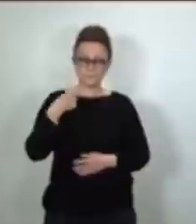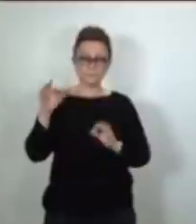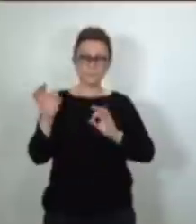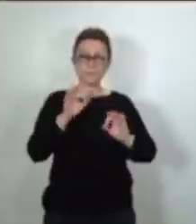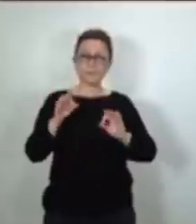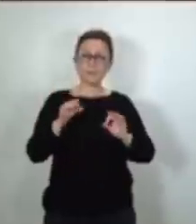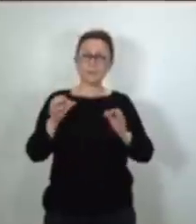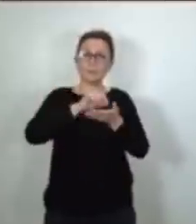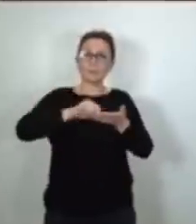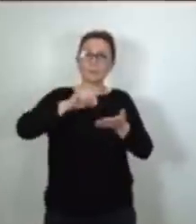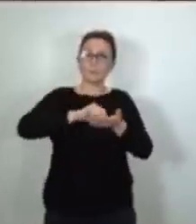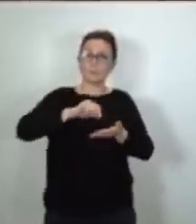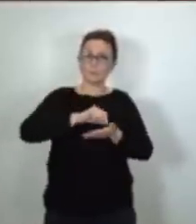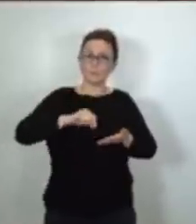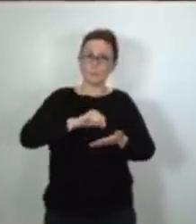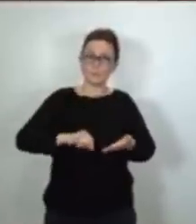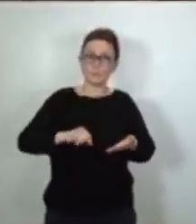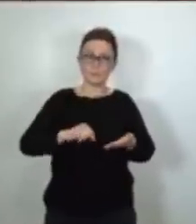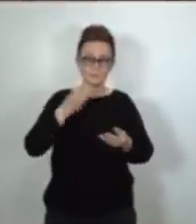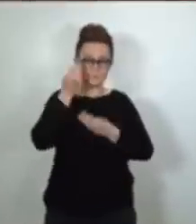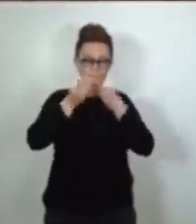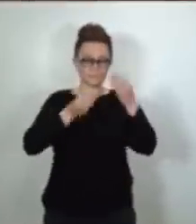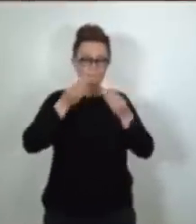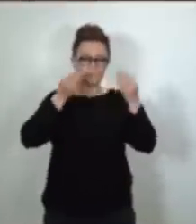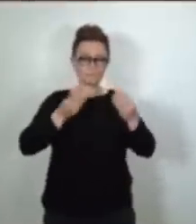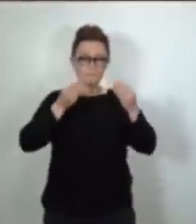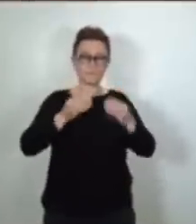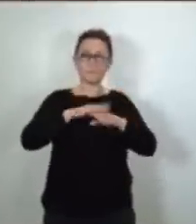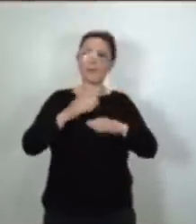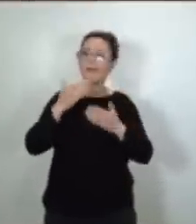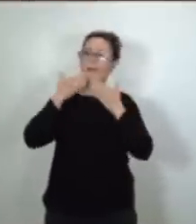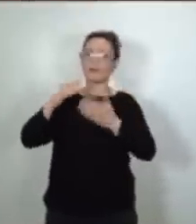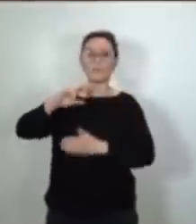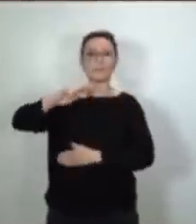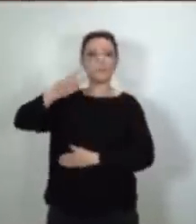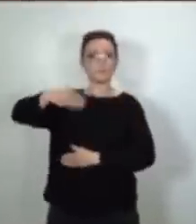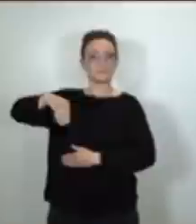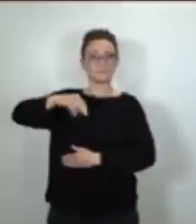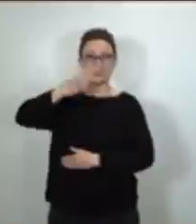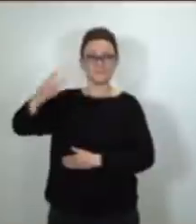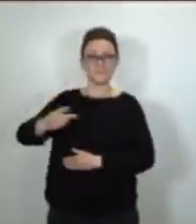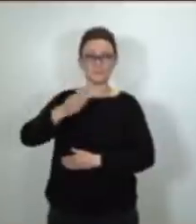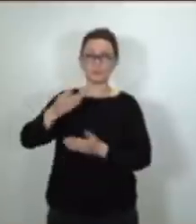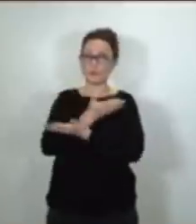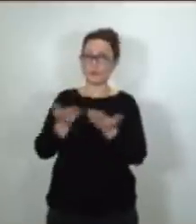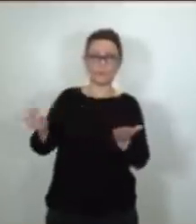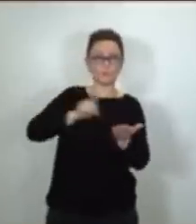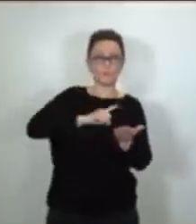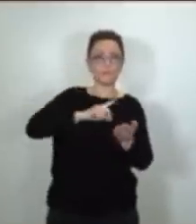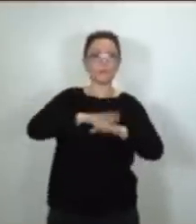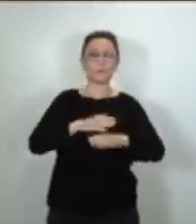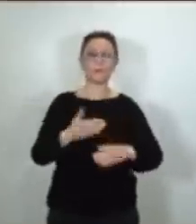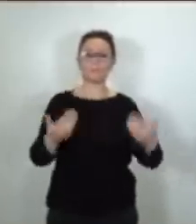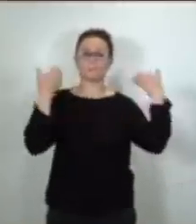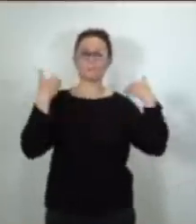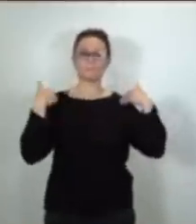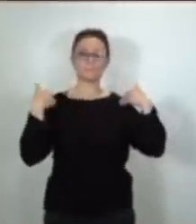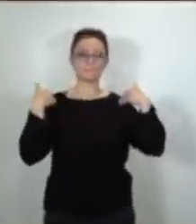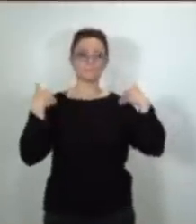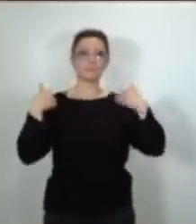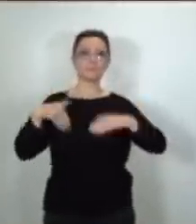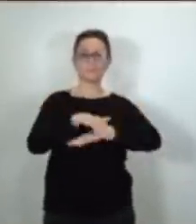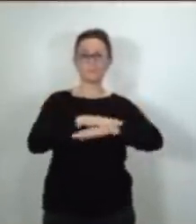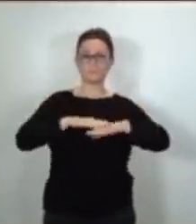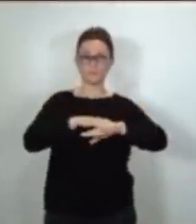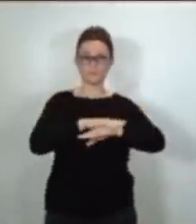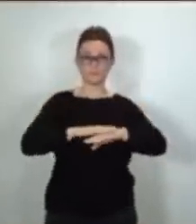líneas para agradecer al vicepresidente segundo la confianza depositada en mí para tomar posesión de este cargo como ministra